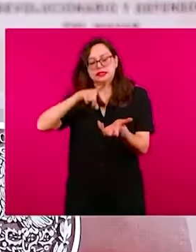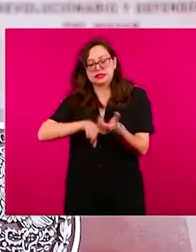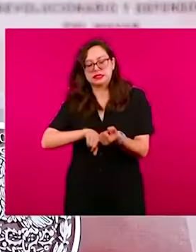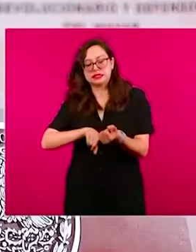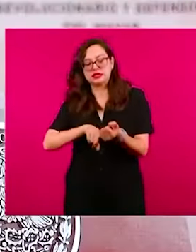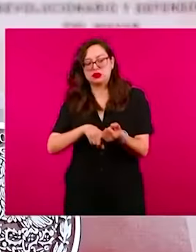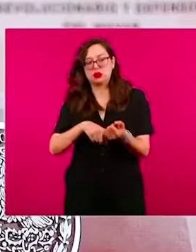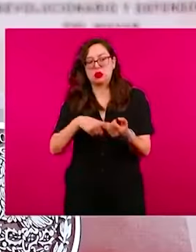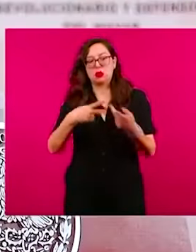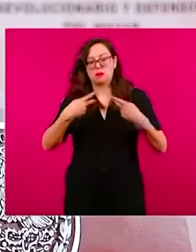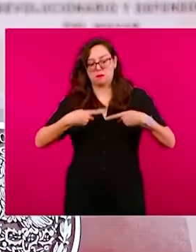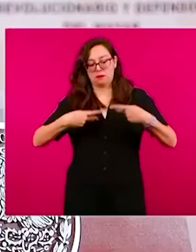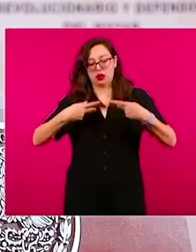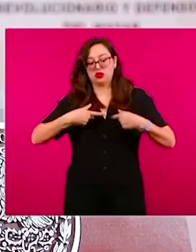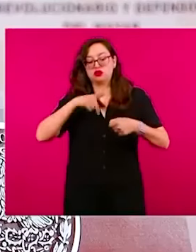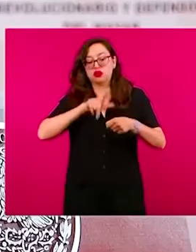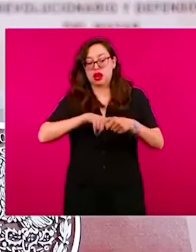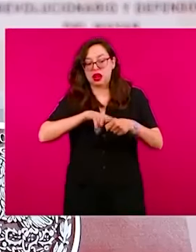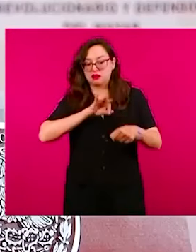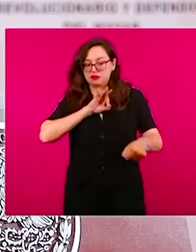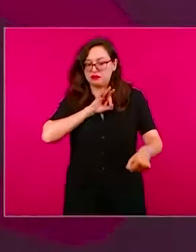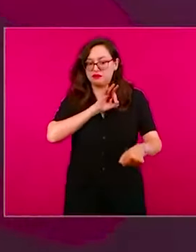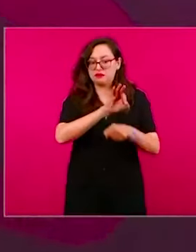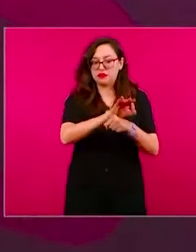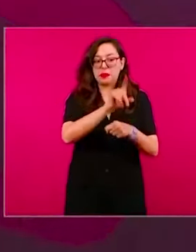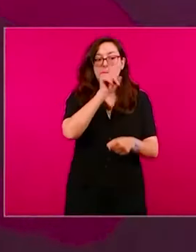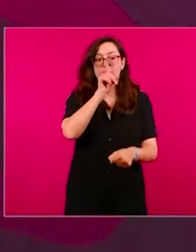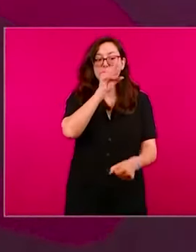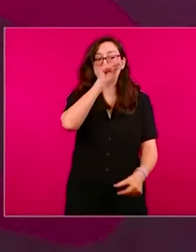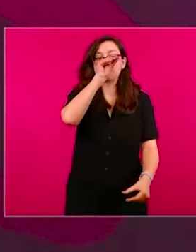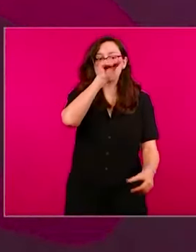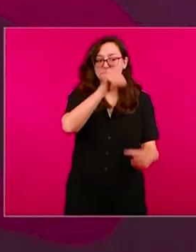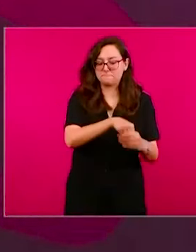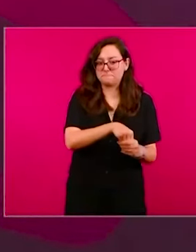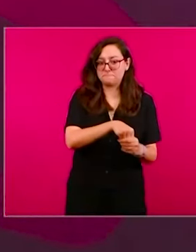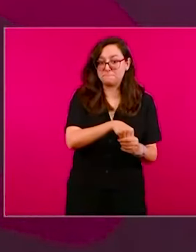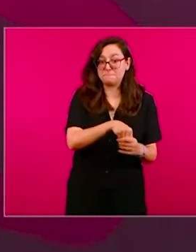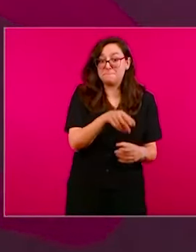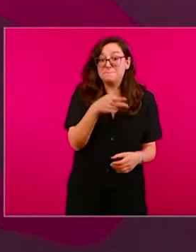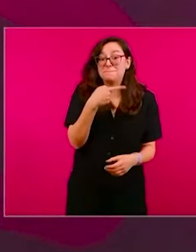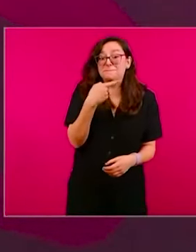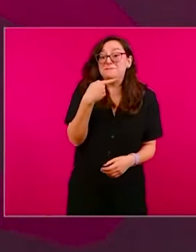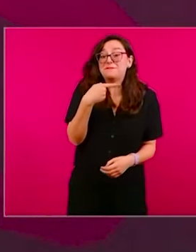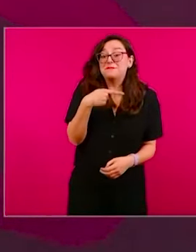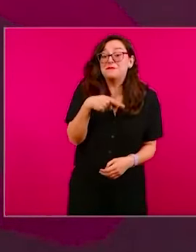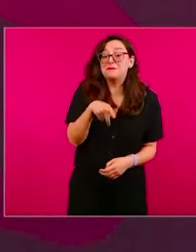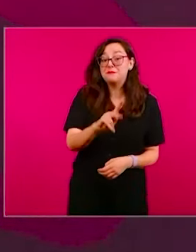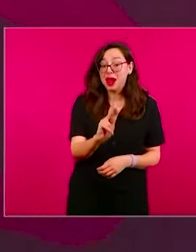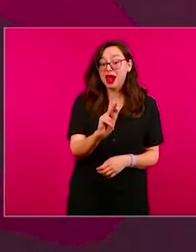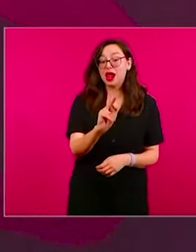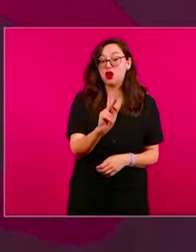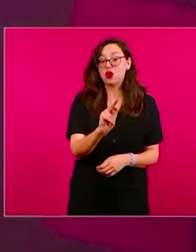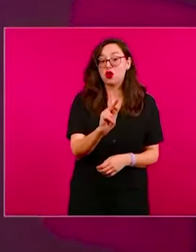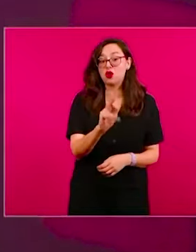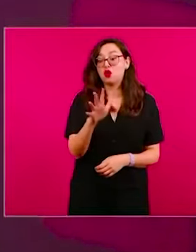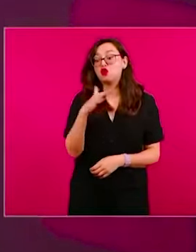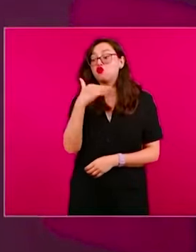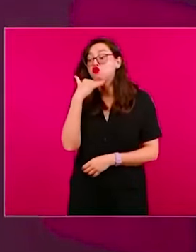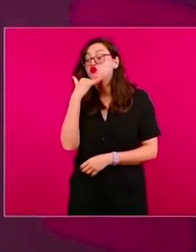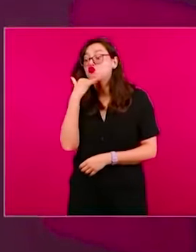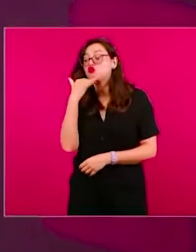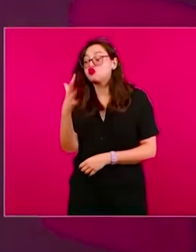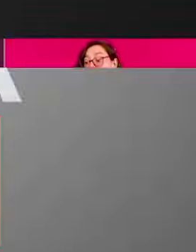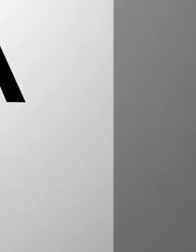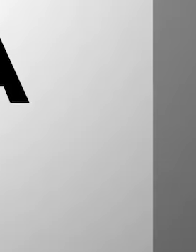entre paréntesis dice: no puede reservarse información relacionada con actos de